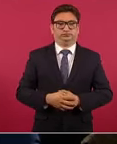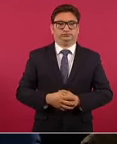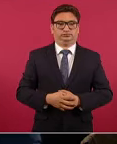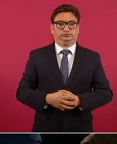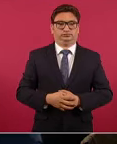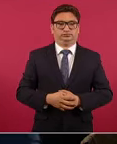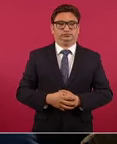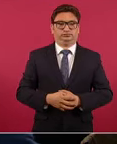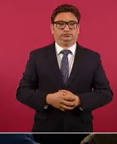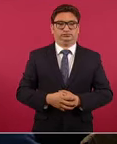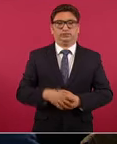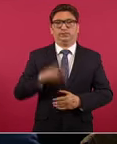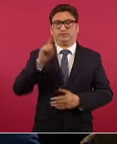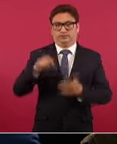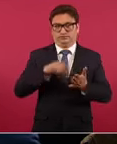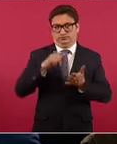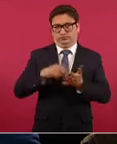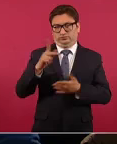a progreso